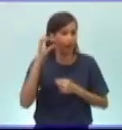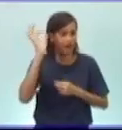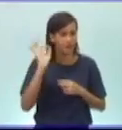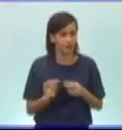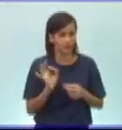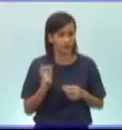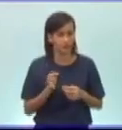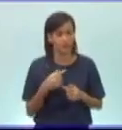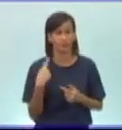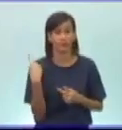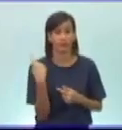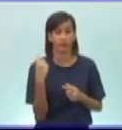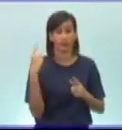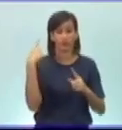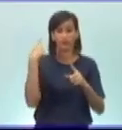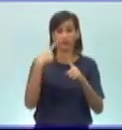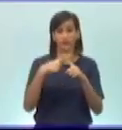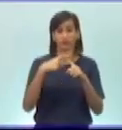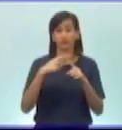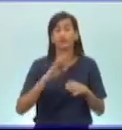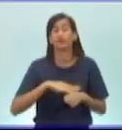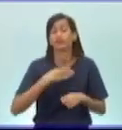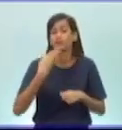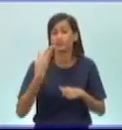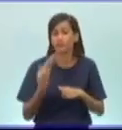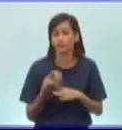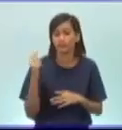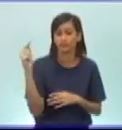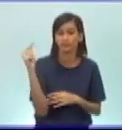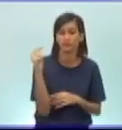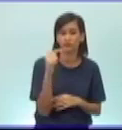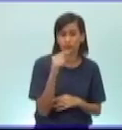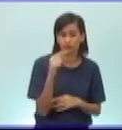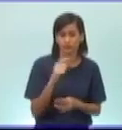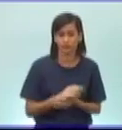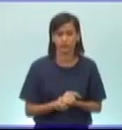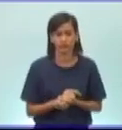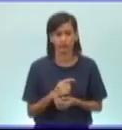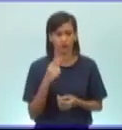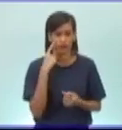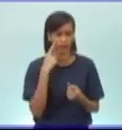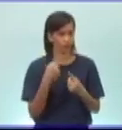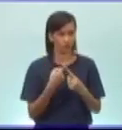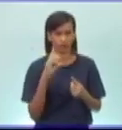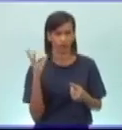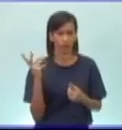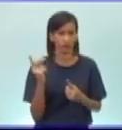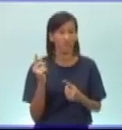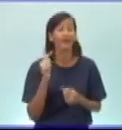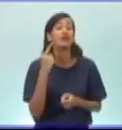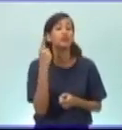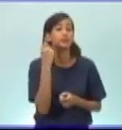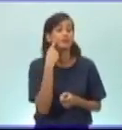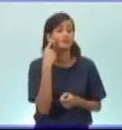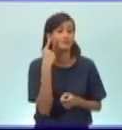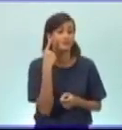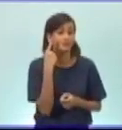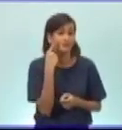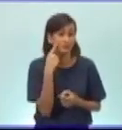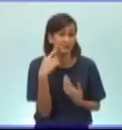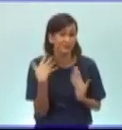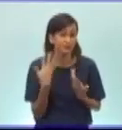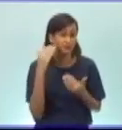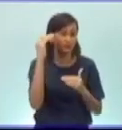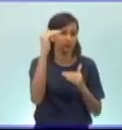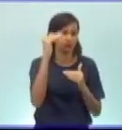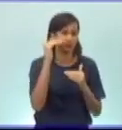adicionamos y después sustraemos. Fíjense que estos son ejercicios en los que el objetivo no es que calculen, sino que nos demos cuenta cuál es el